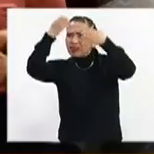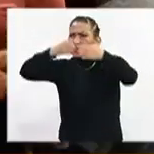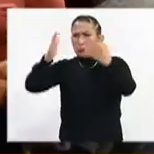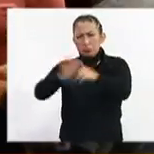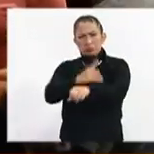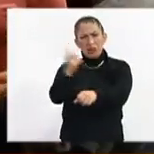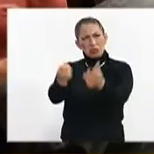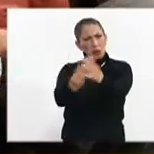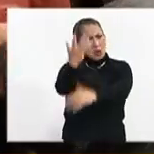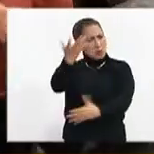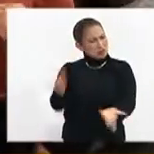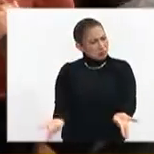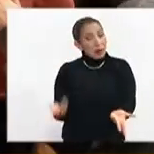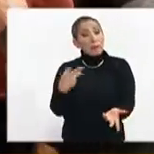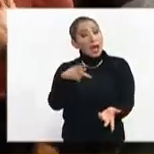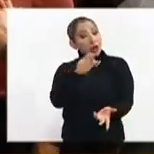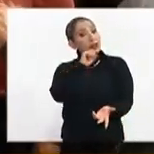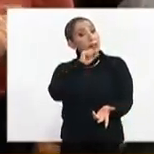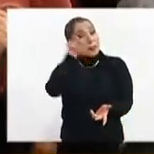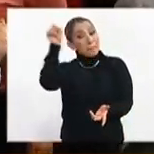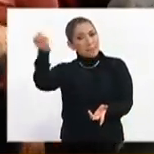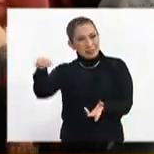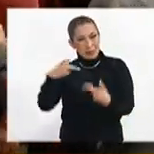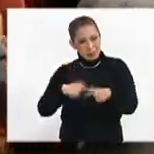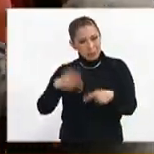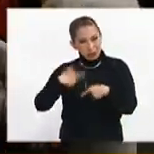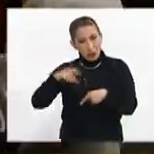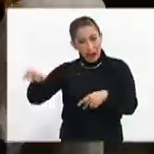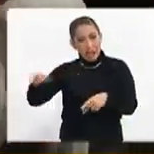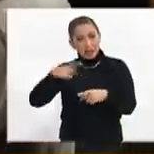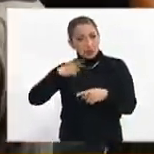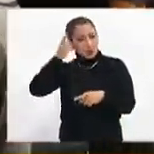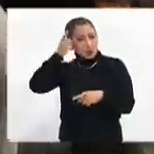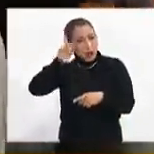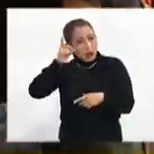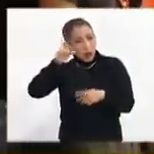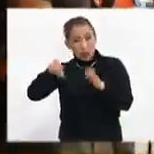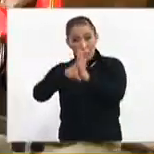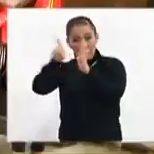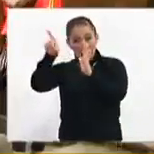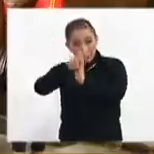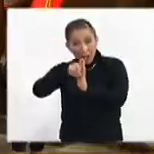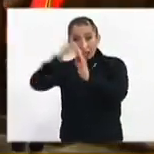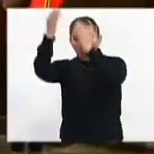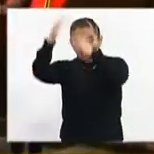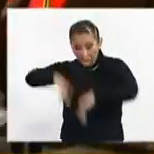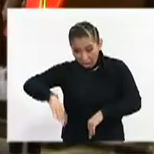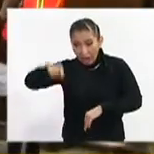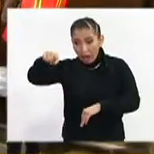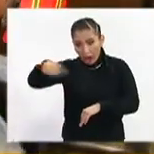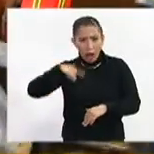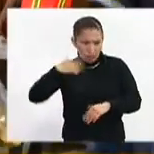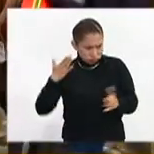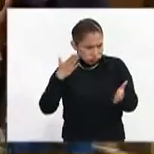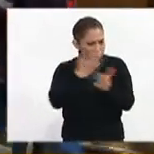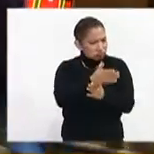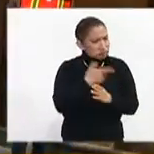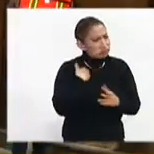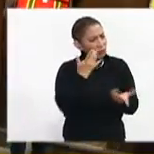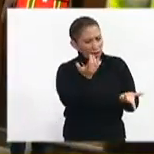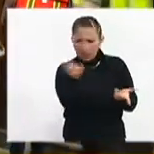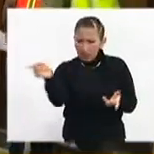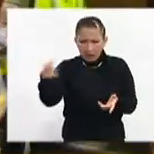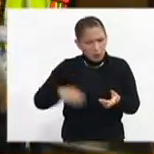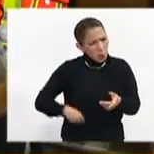¿no? Pero no está de más que las personas víctimas, que incluso aunque ya se haya iniciado la investigación, se